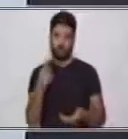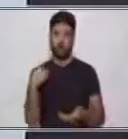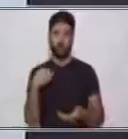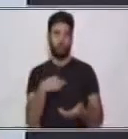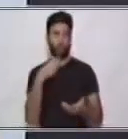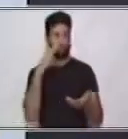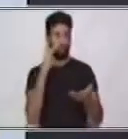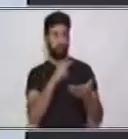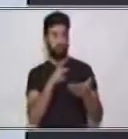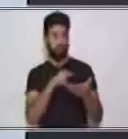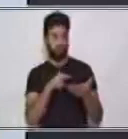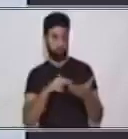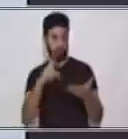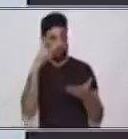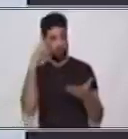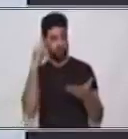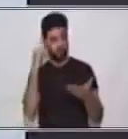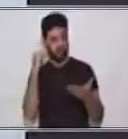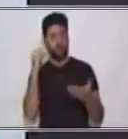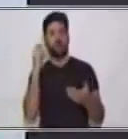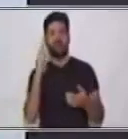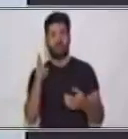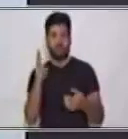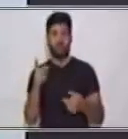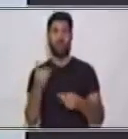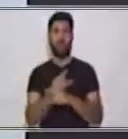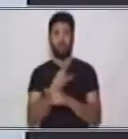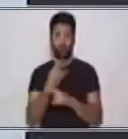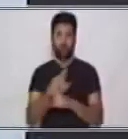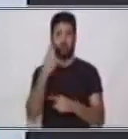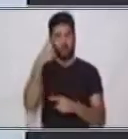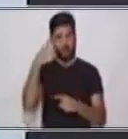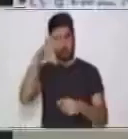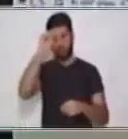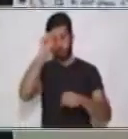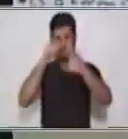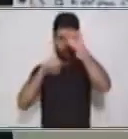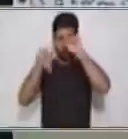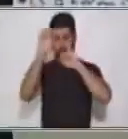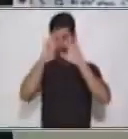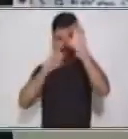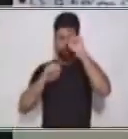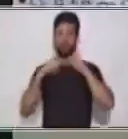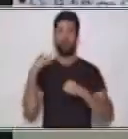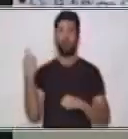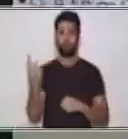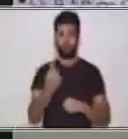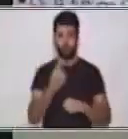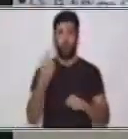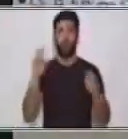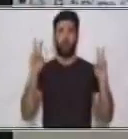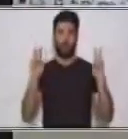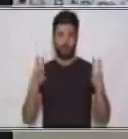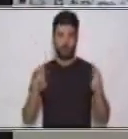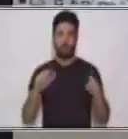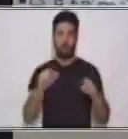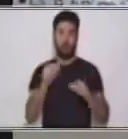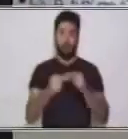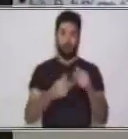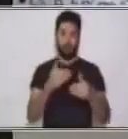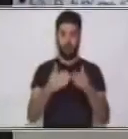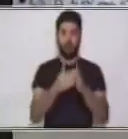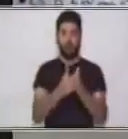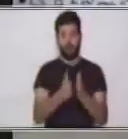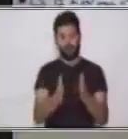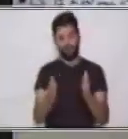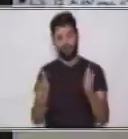nosotros utilizando nuestra mente para estar absorbiendo todo ese conocimiento, y dentro de nuestra mente se van a ir ampliando las